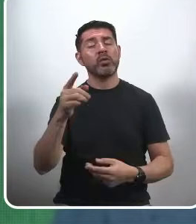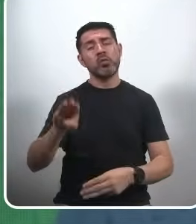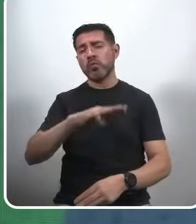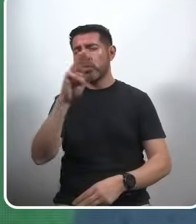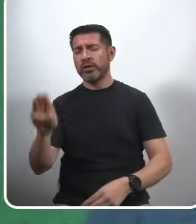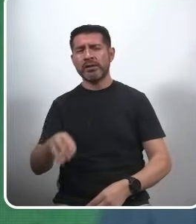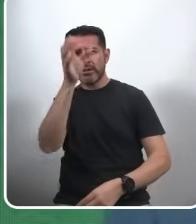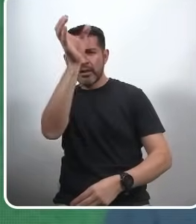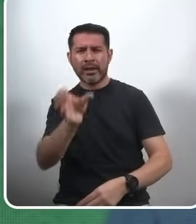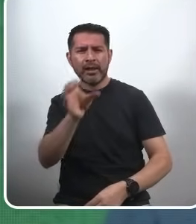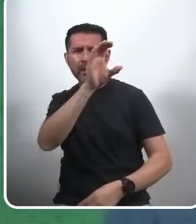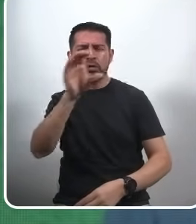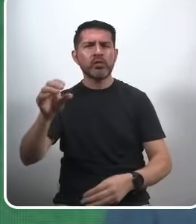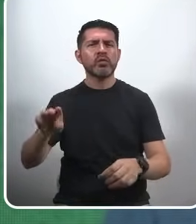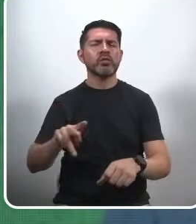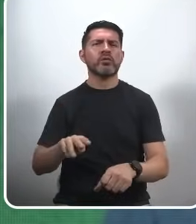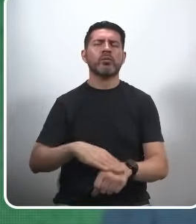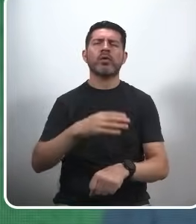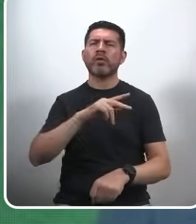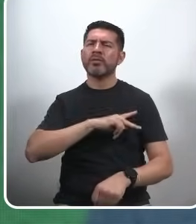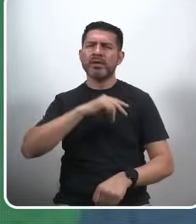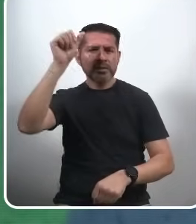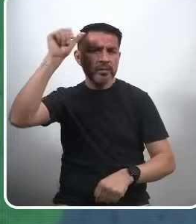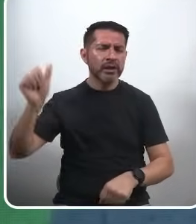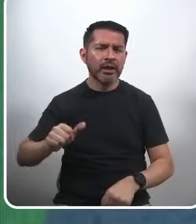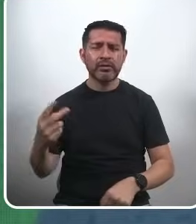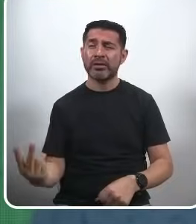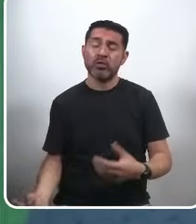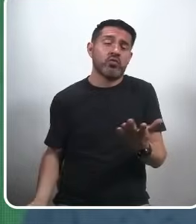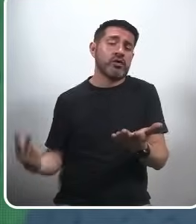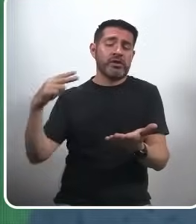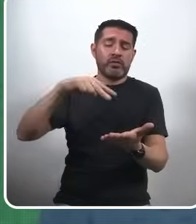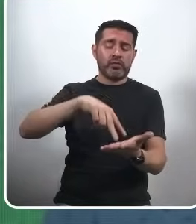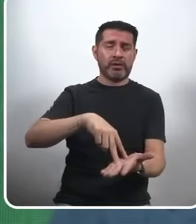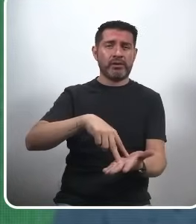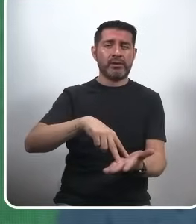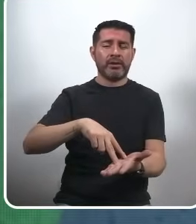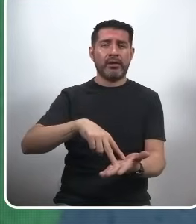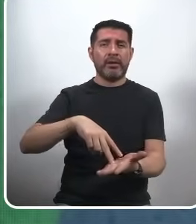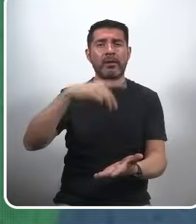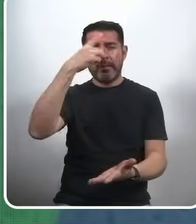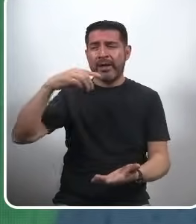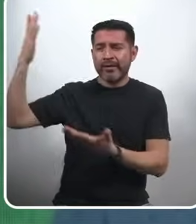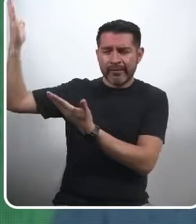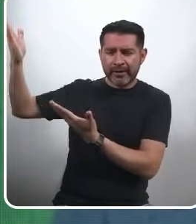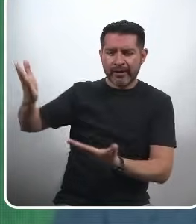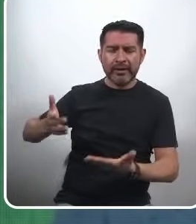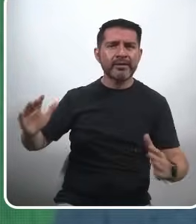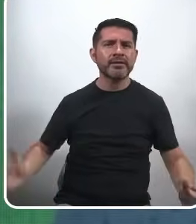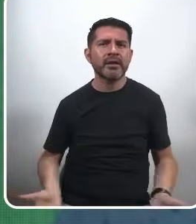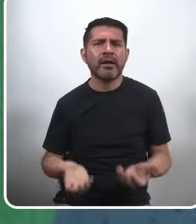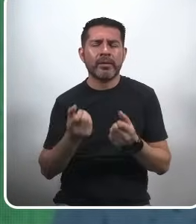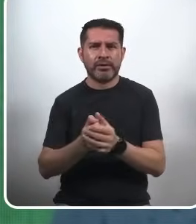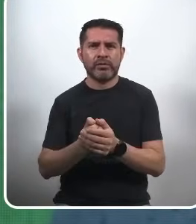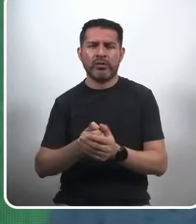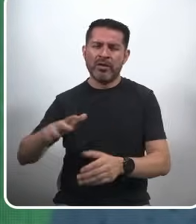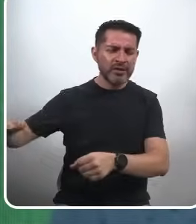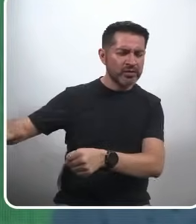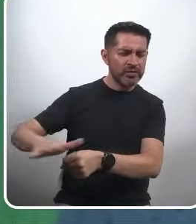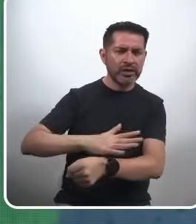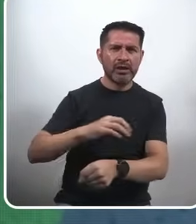y resucitaste para darme salvación. Yo recibo tu perdón. Lléname con tu Espíritu